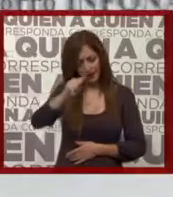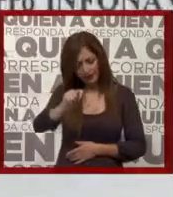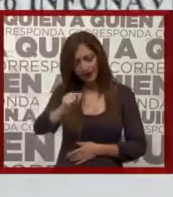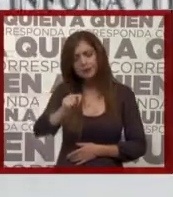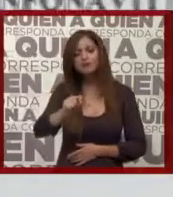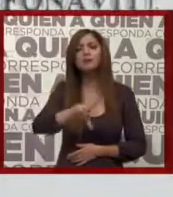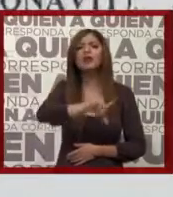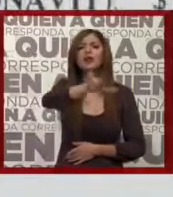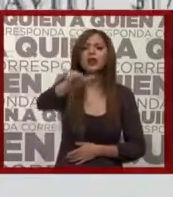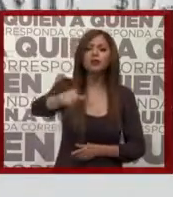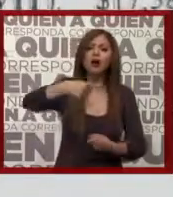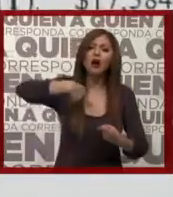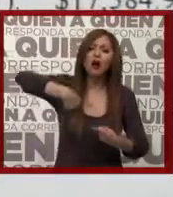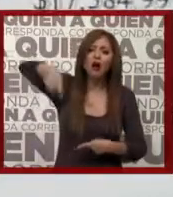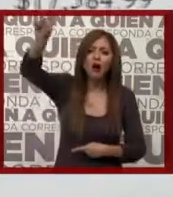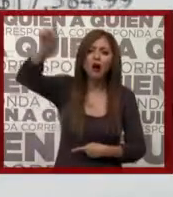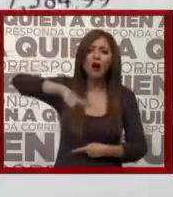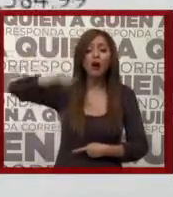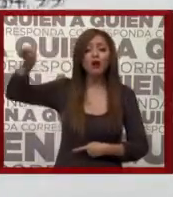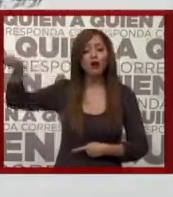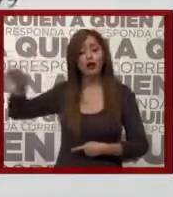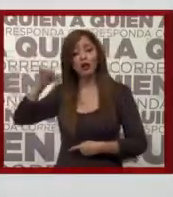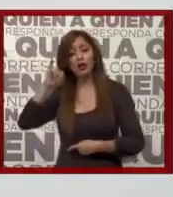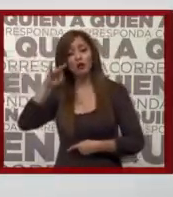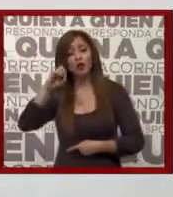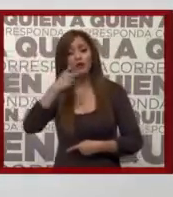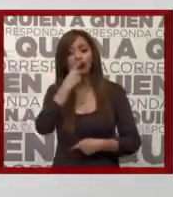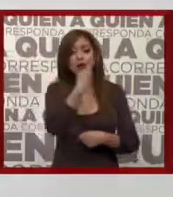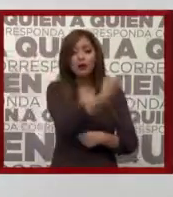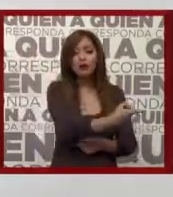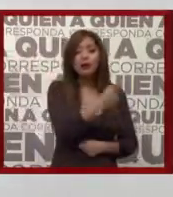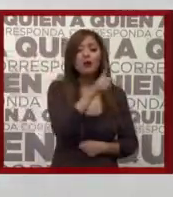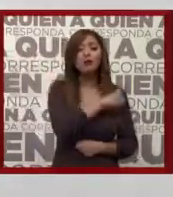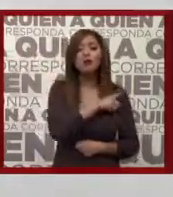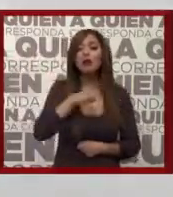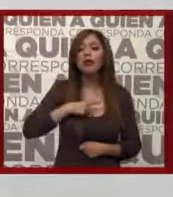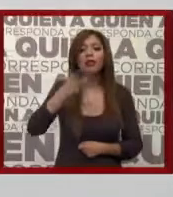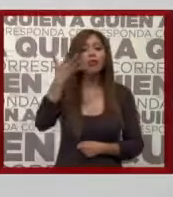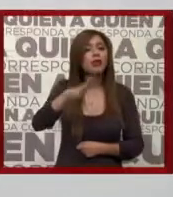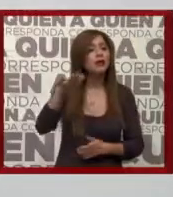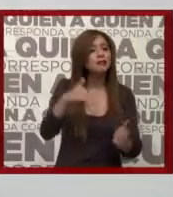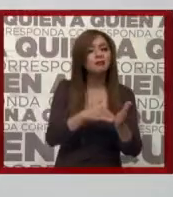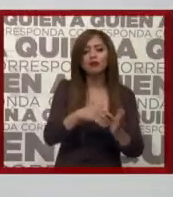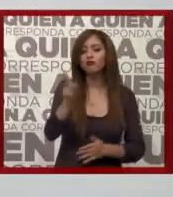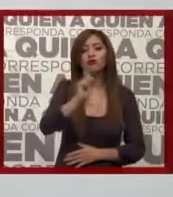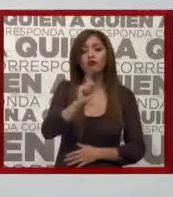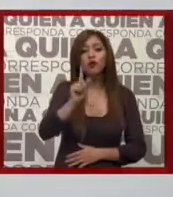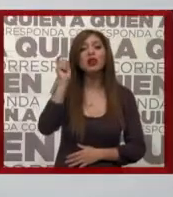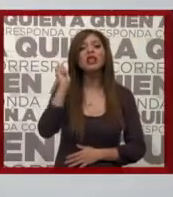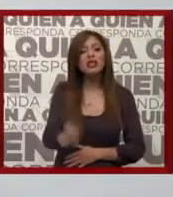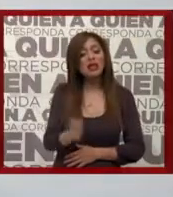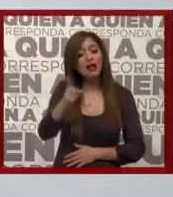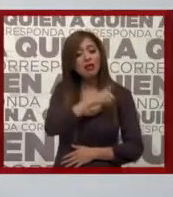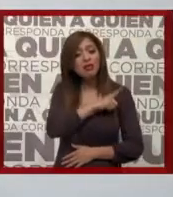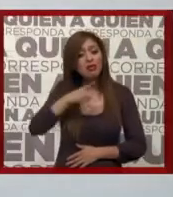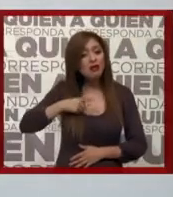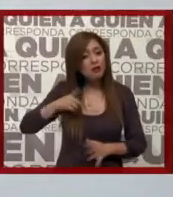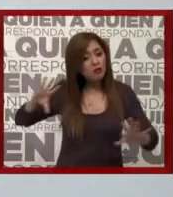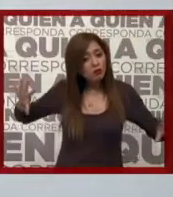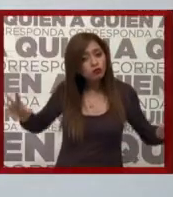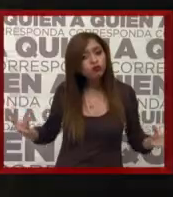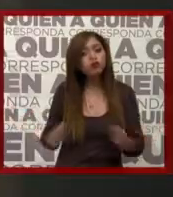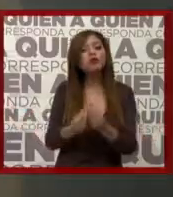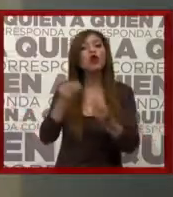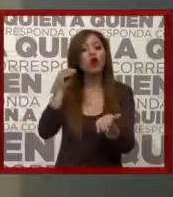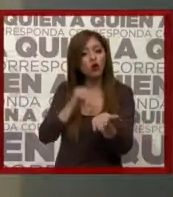y vueltas en vano, el Infonavit le notificó que no debían 10.000 pesos, sino que por el contrario, don Martín aún tenía un adeudo con el